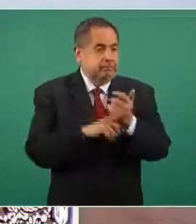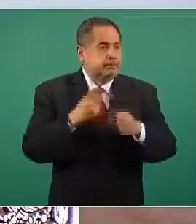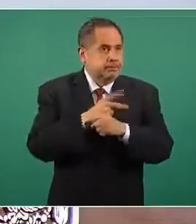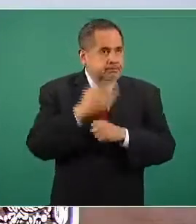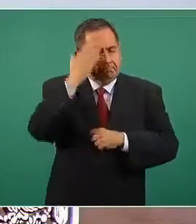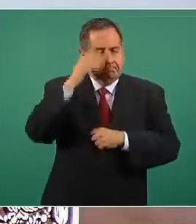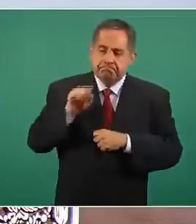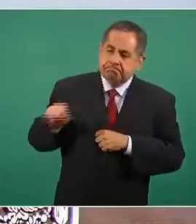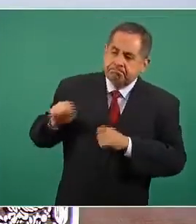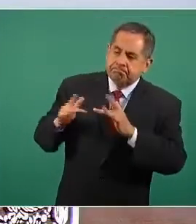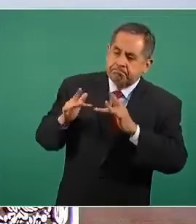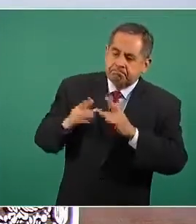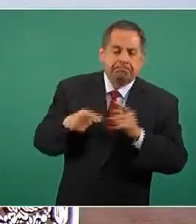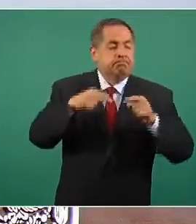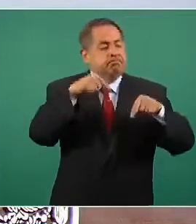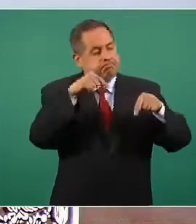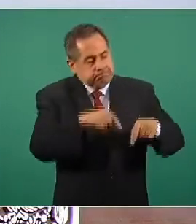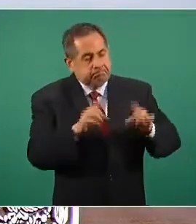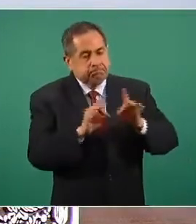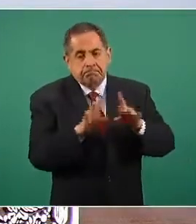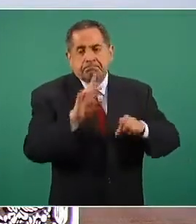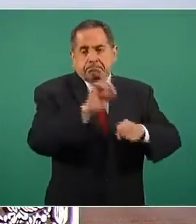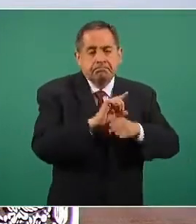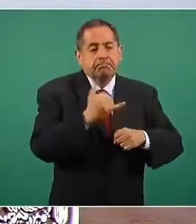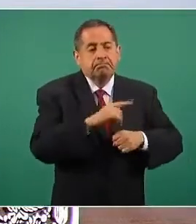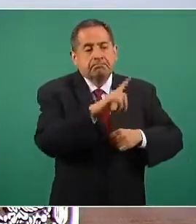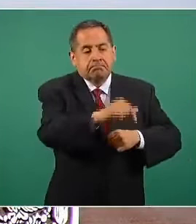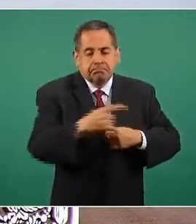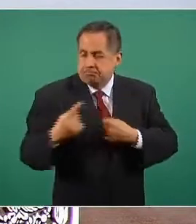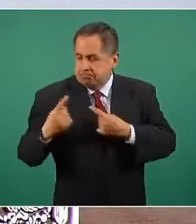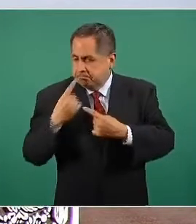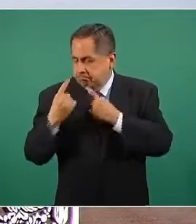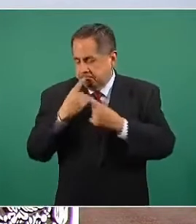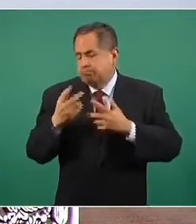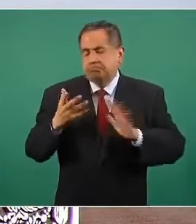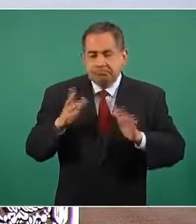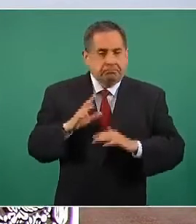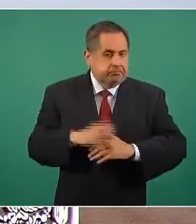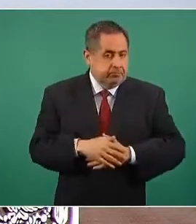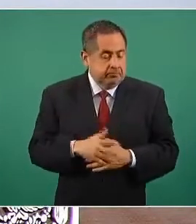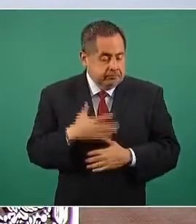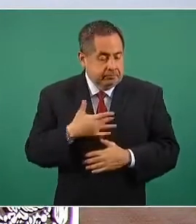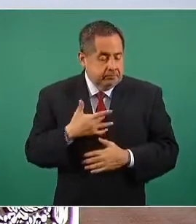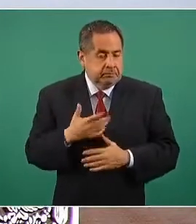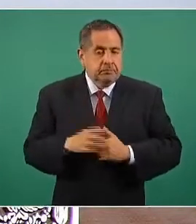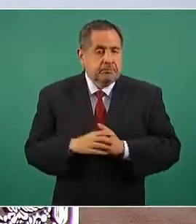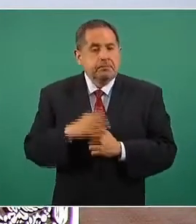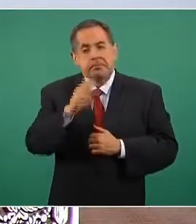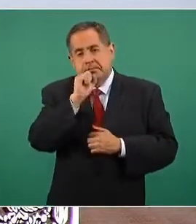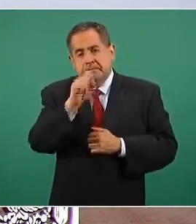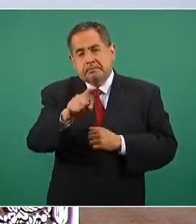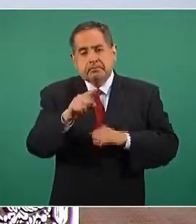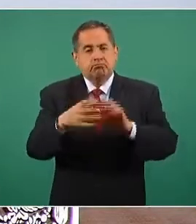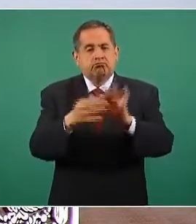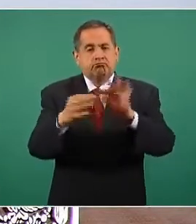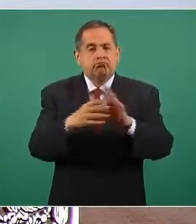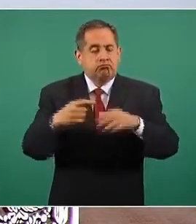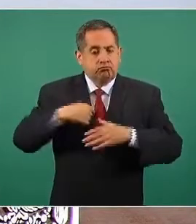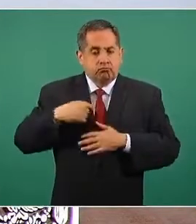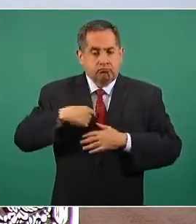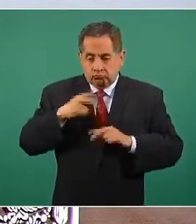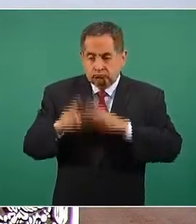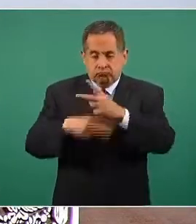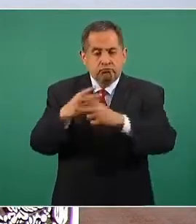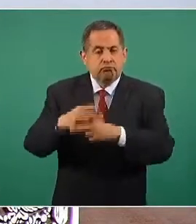con posterioridad a estos lamentabilísimos hechos. Pero sí te puedo decir, yo estuve en